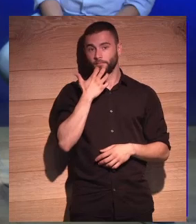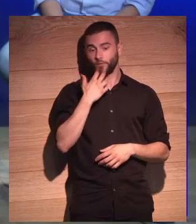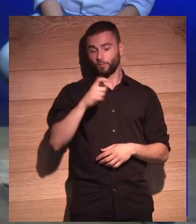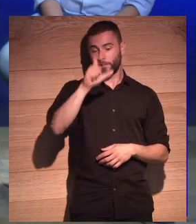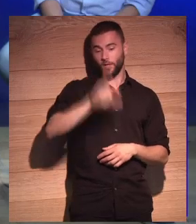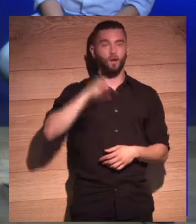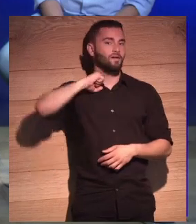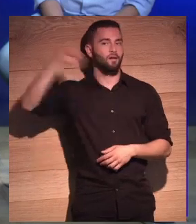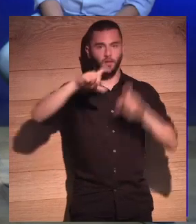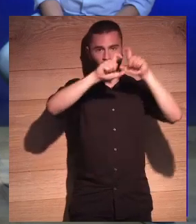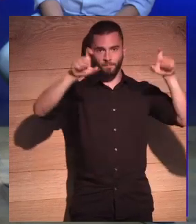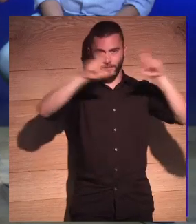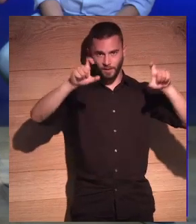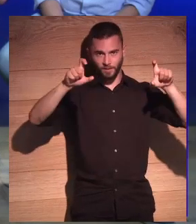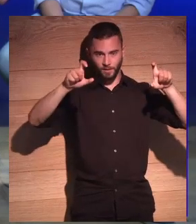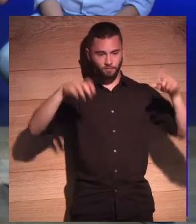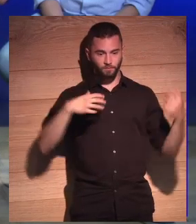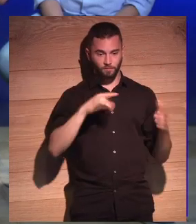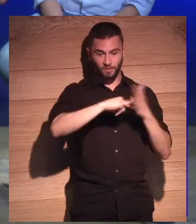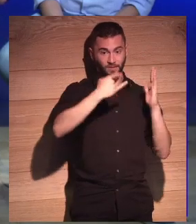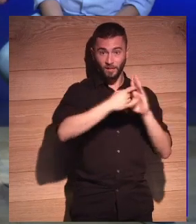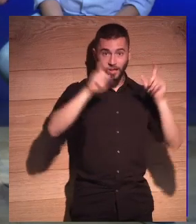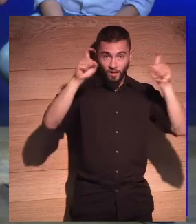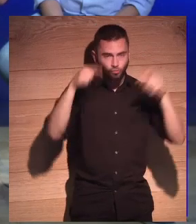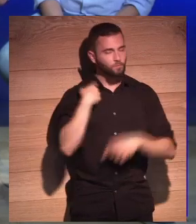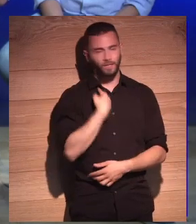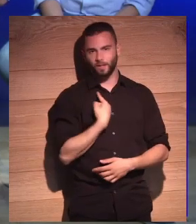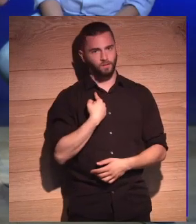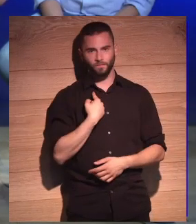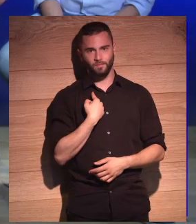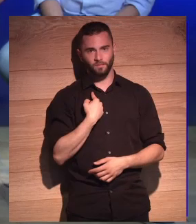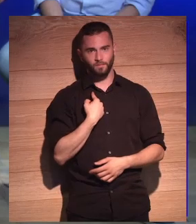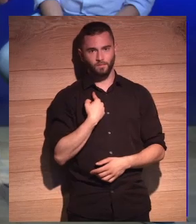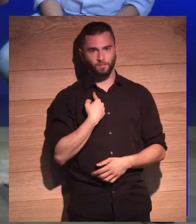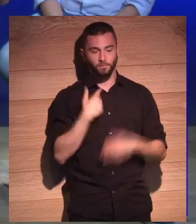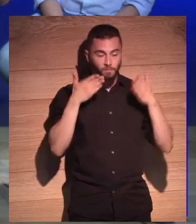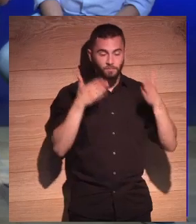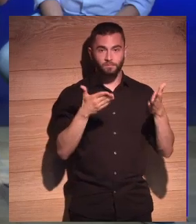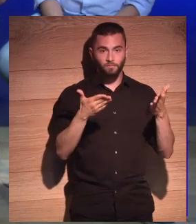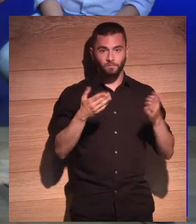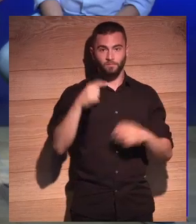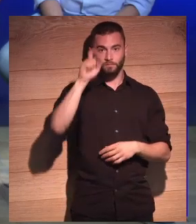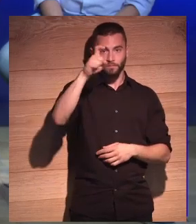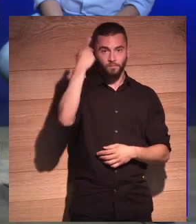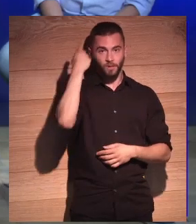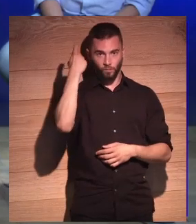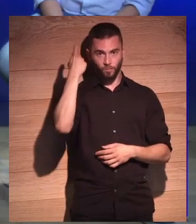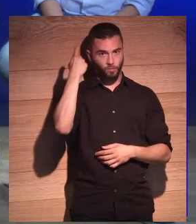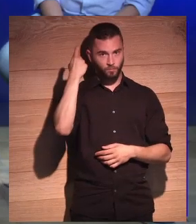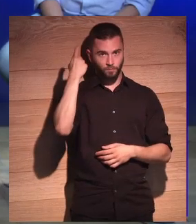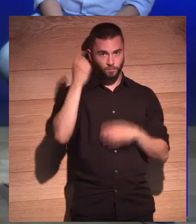que te dicen mi sistema educativo, estás perdido, ¿vale? Entonces, ¿cuál es el foco de ellos? El alumno, el profesor. El foco es